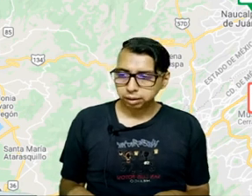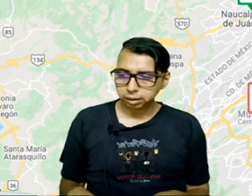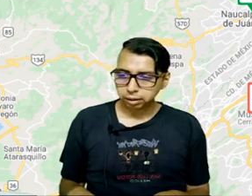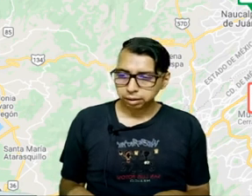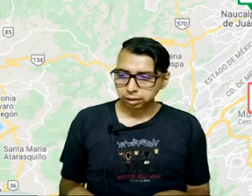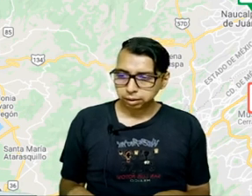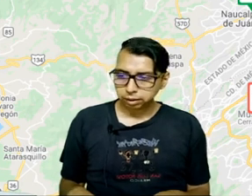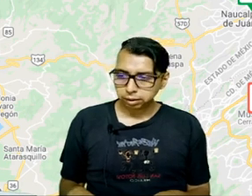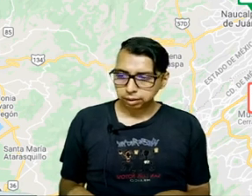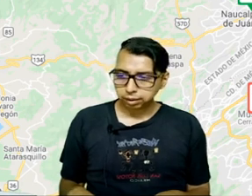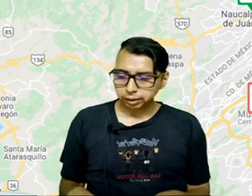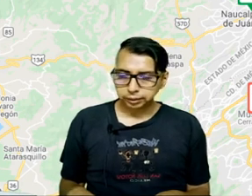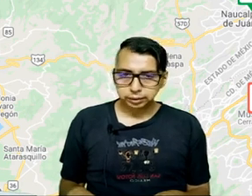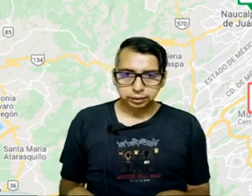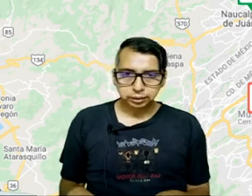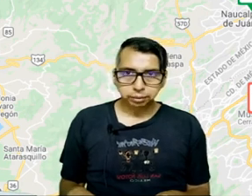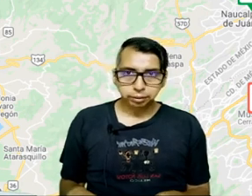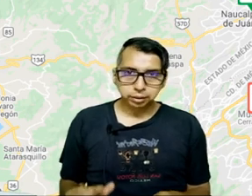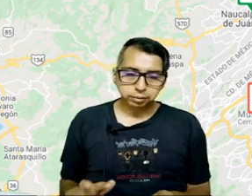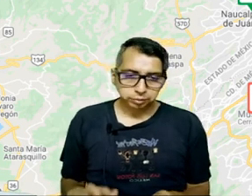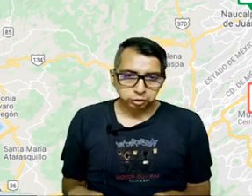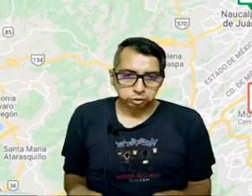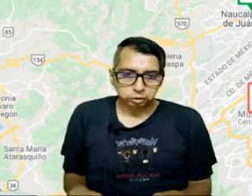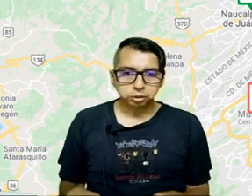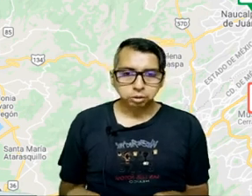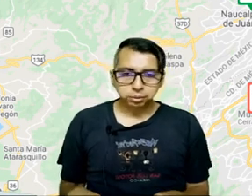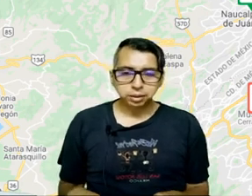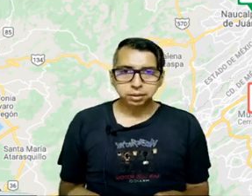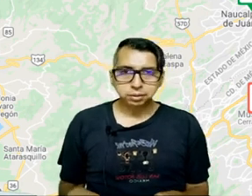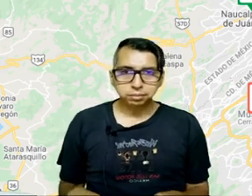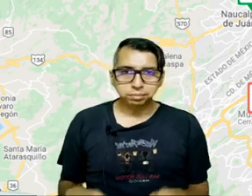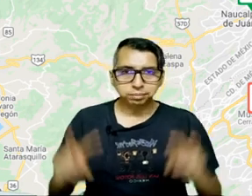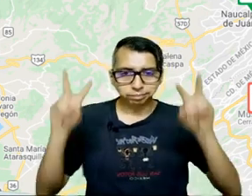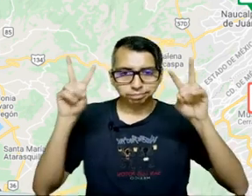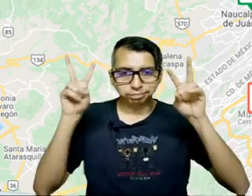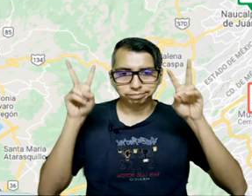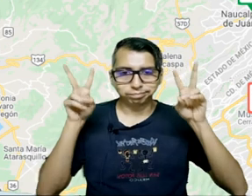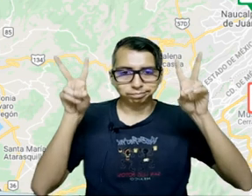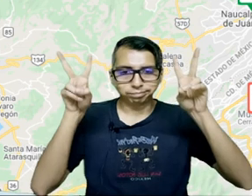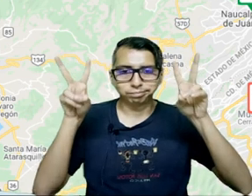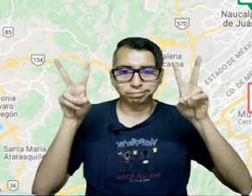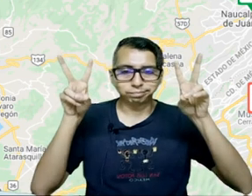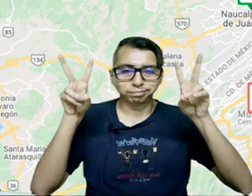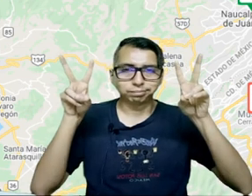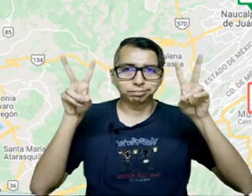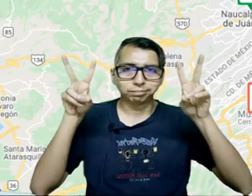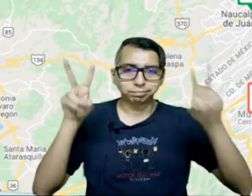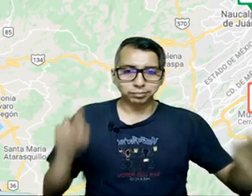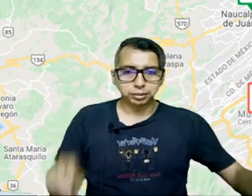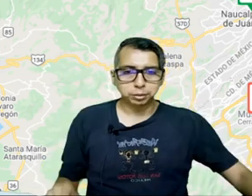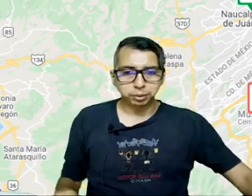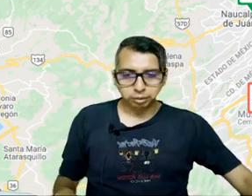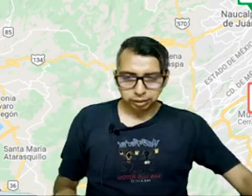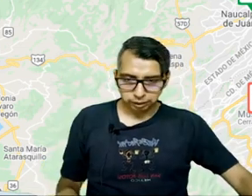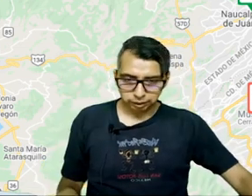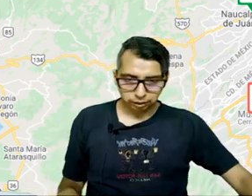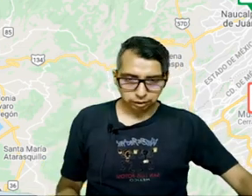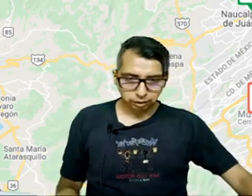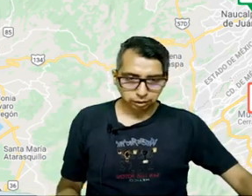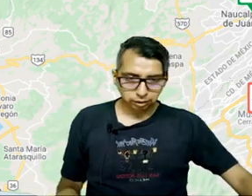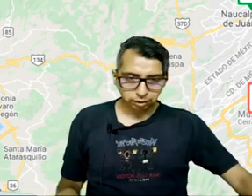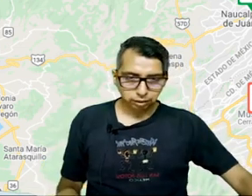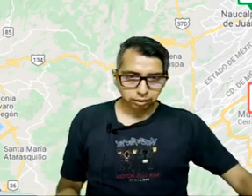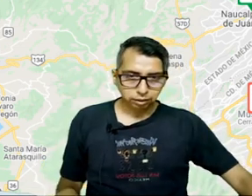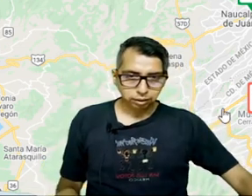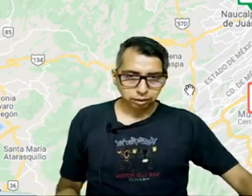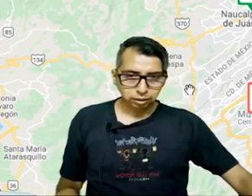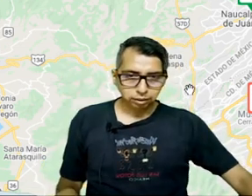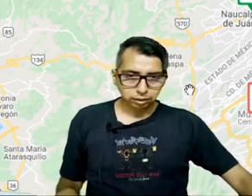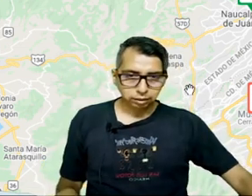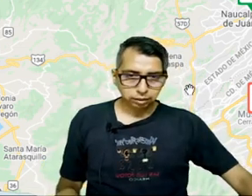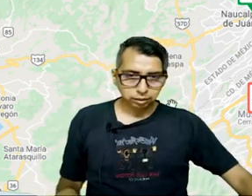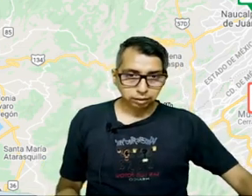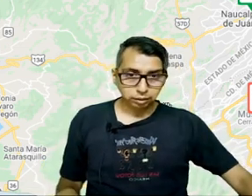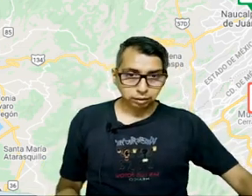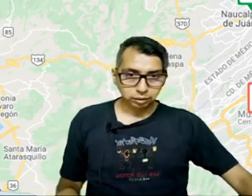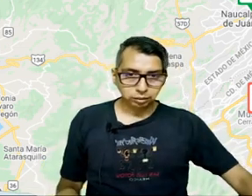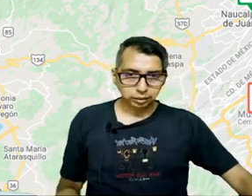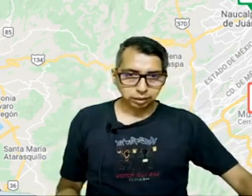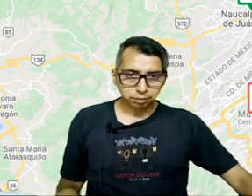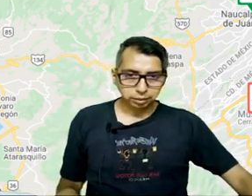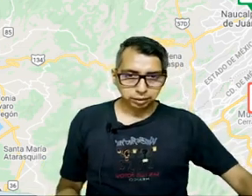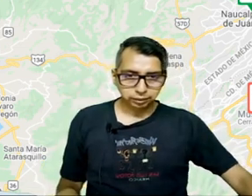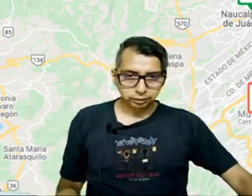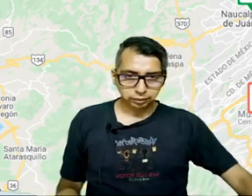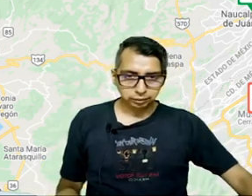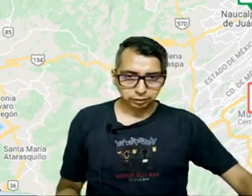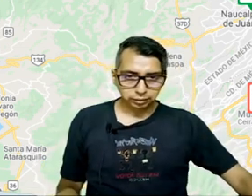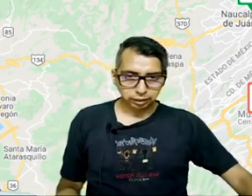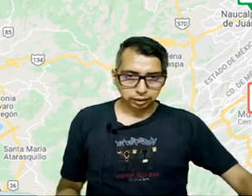es así que bueno metro es otro vídeo espero que que